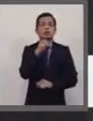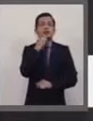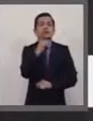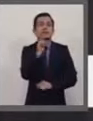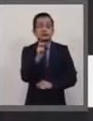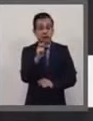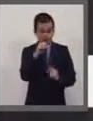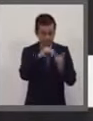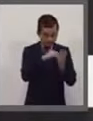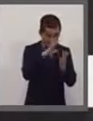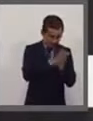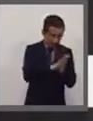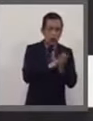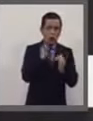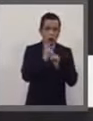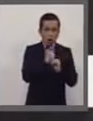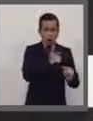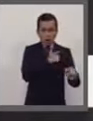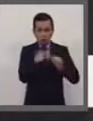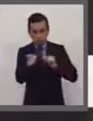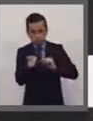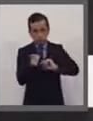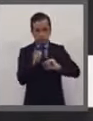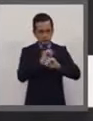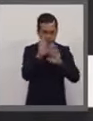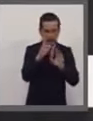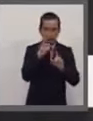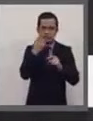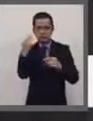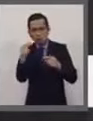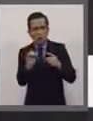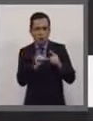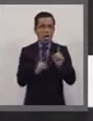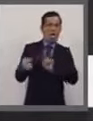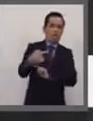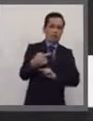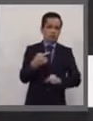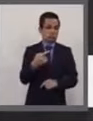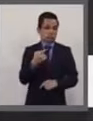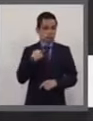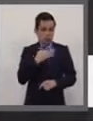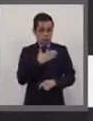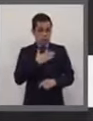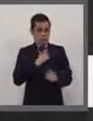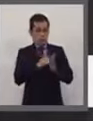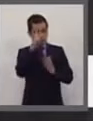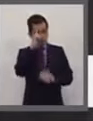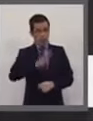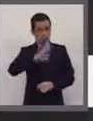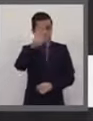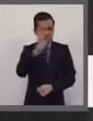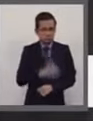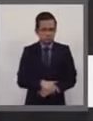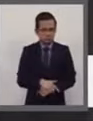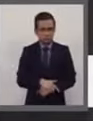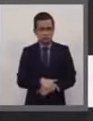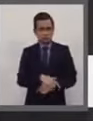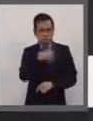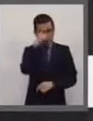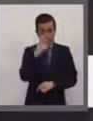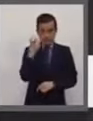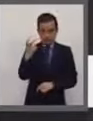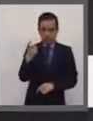alusión implícita o explícita, uno tiene derecho a hacer uso de la palabra inmediatamente después. Yo no me voy a dar por ofendido por la ofensa